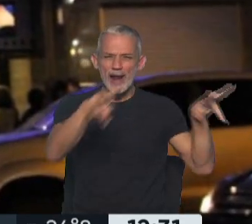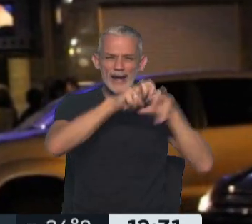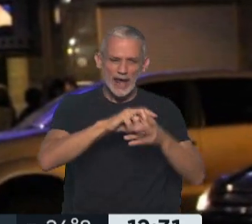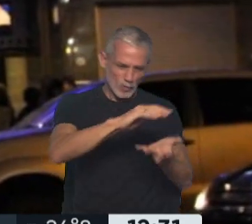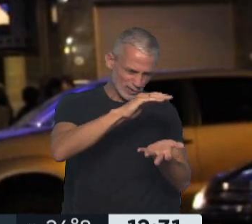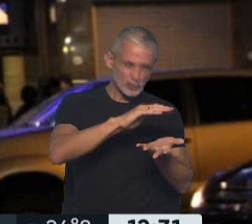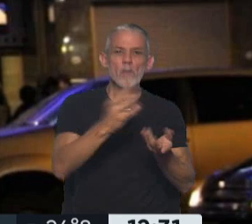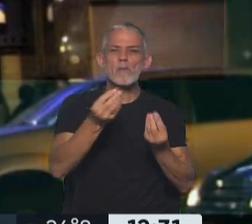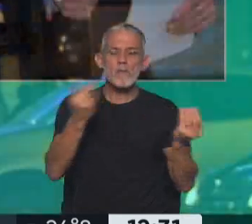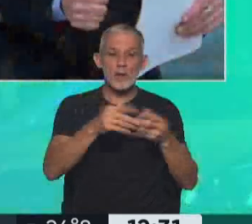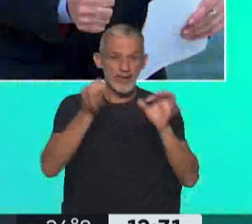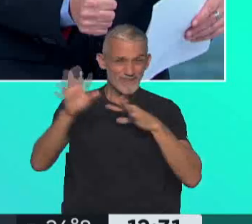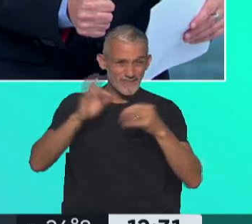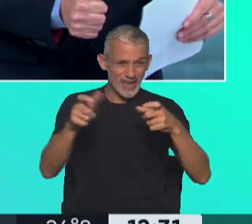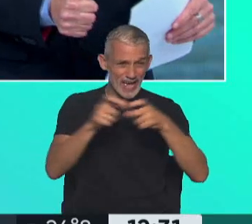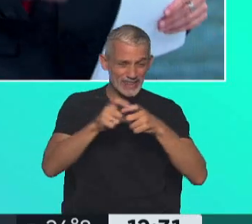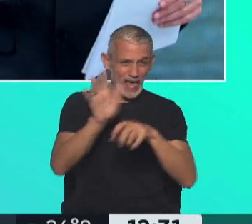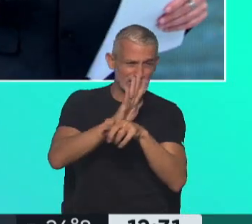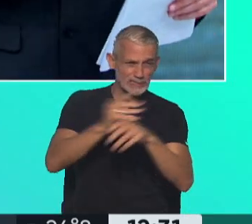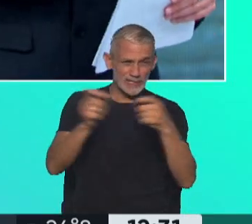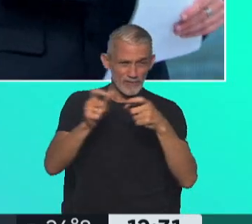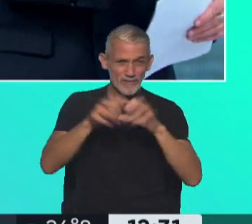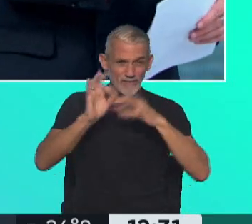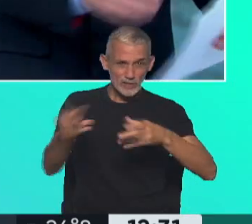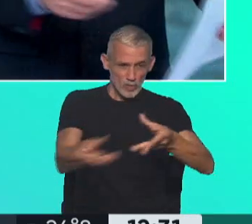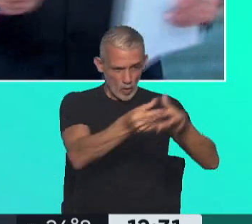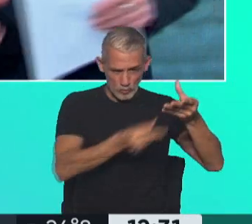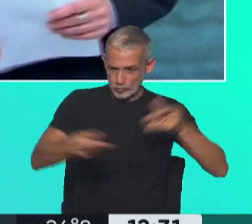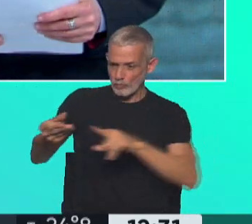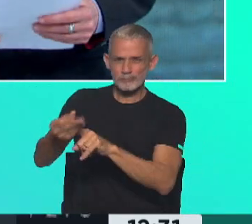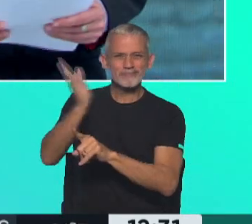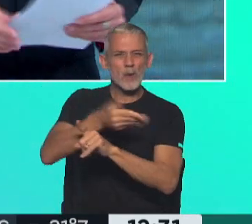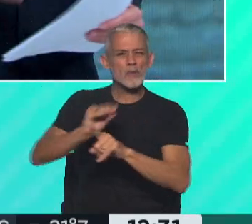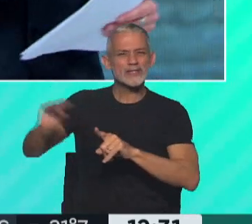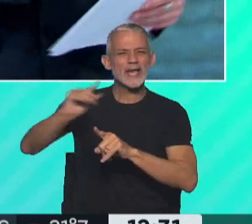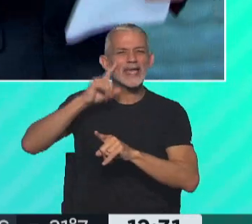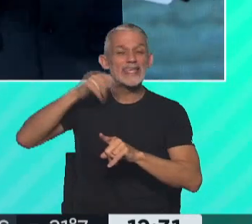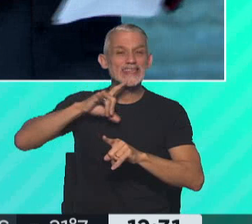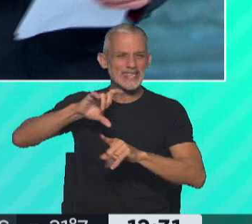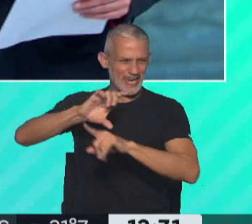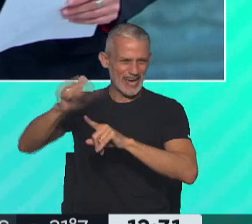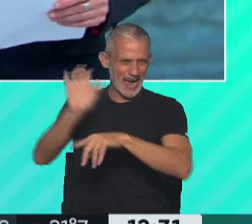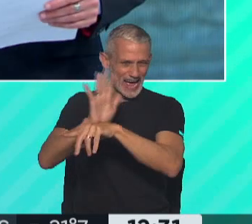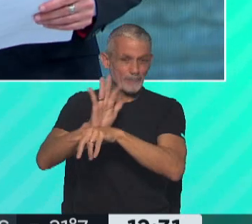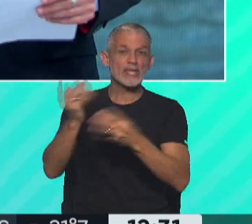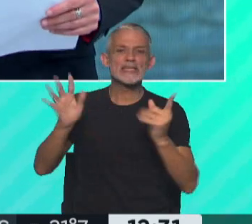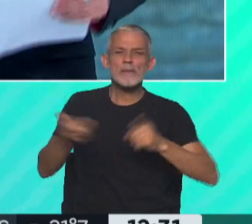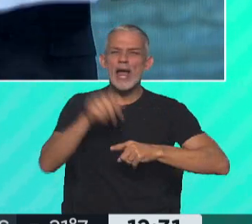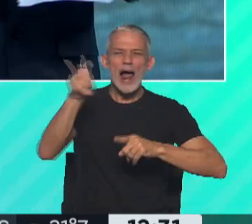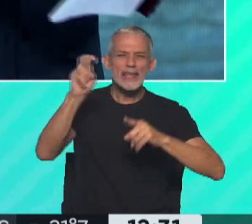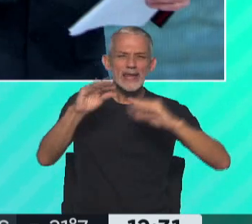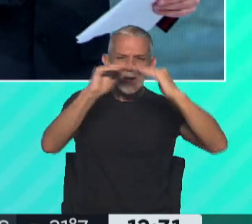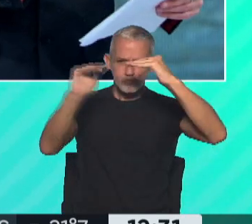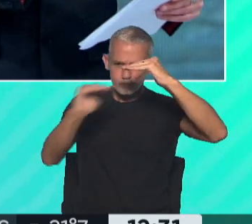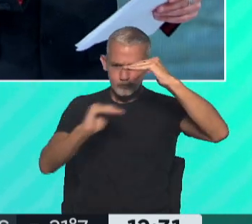genera a través de la venta de entradas de cine que hay un porcentaje que va para link ahí también lo que es el alquiler de las frecuencias de